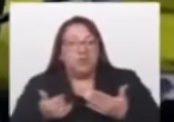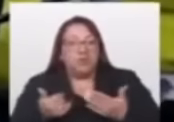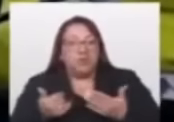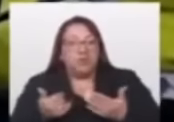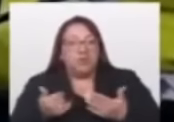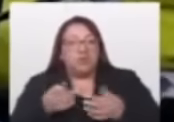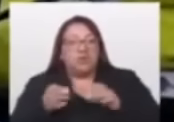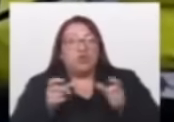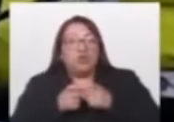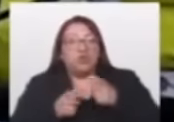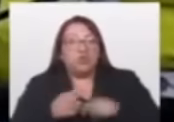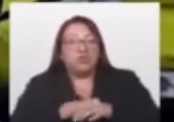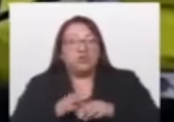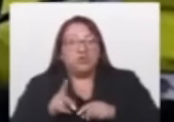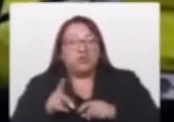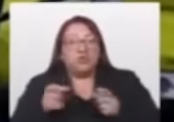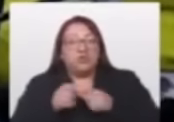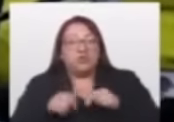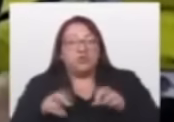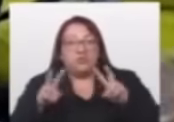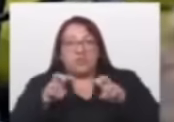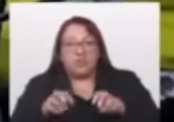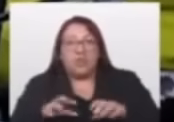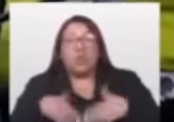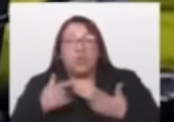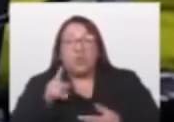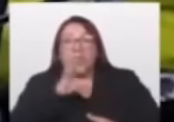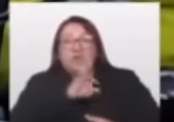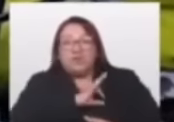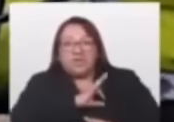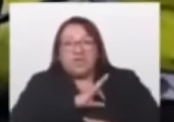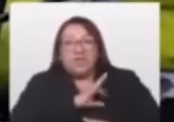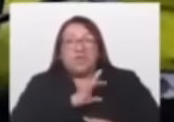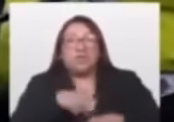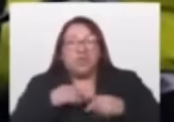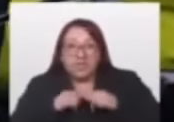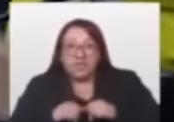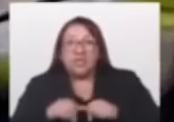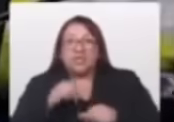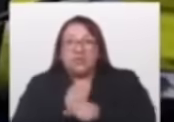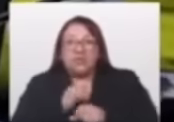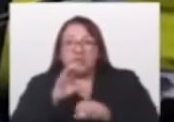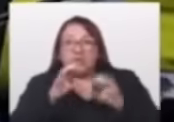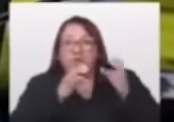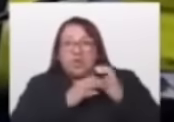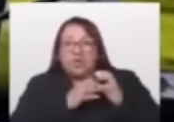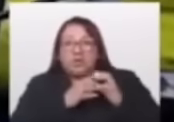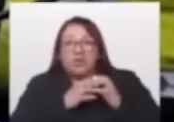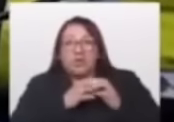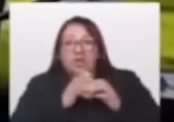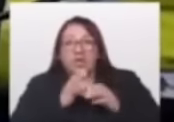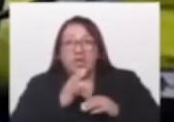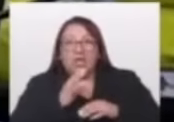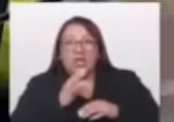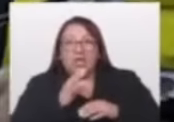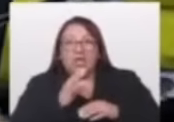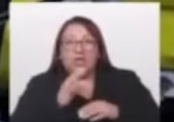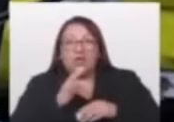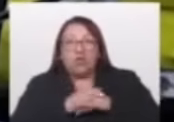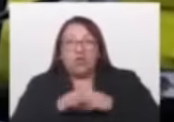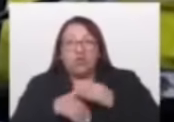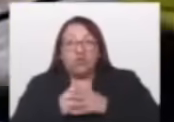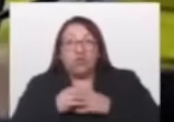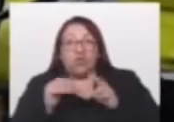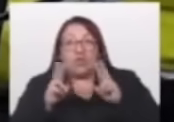lo ha dicho otra congresista con respecto a los congresistas investigados, una fiscal de la Nación seguir ejerciendo su cargo en medio de las investigaciones? Creo que